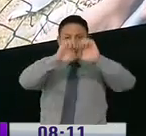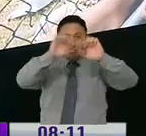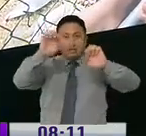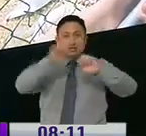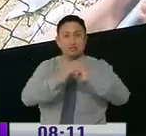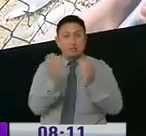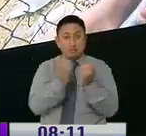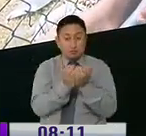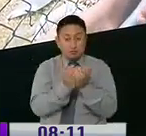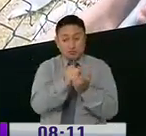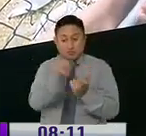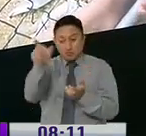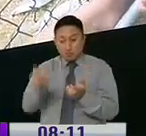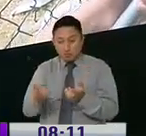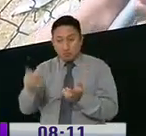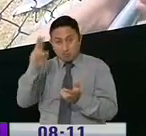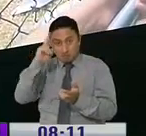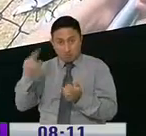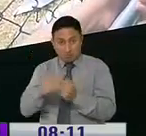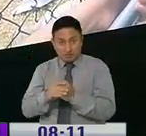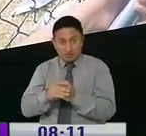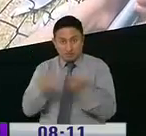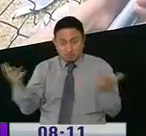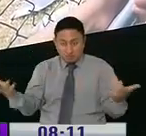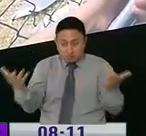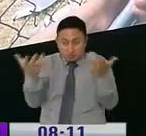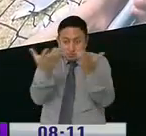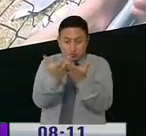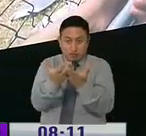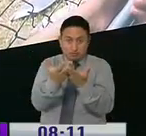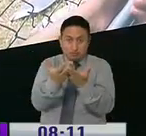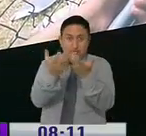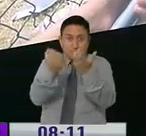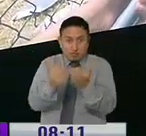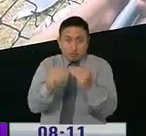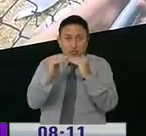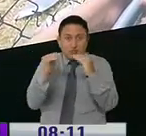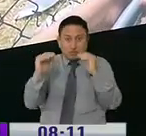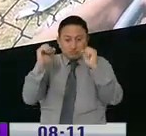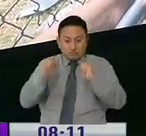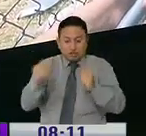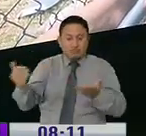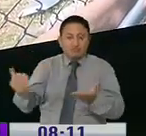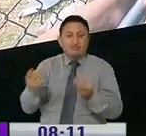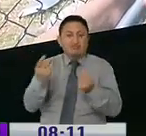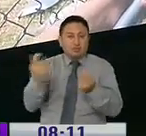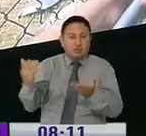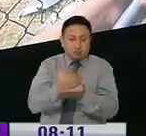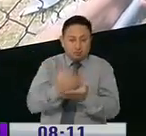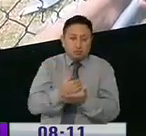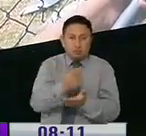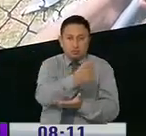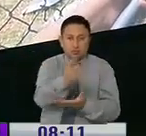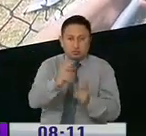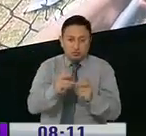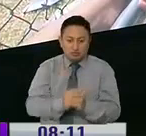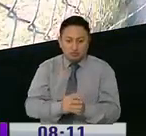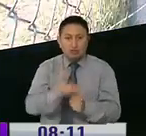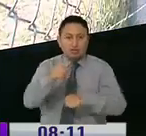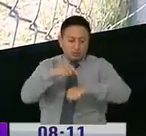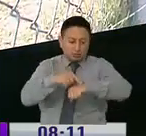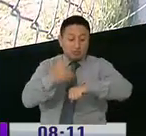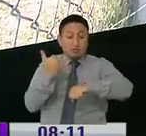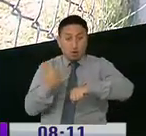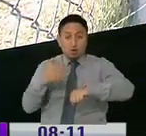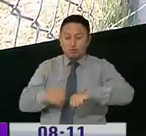empresa recolectora de la basura en la ciudad de Quito logre tener equilibrios para recolectar a tiempo. Ustedes, vecinos, saquemos a tiempo y no en las